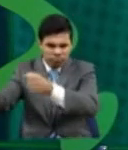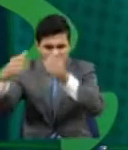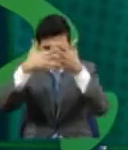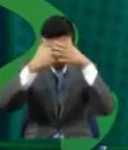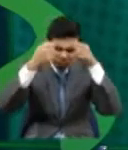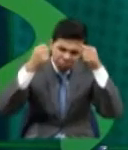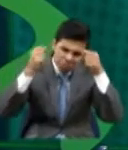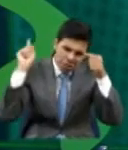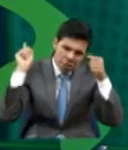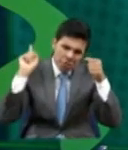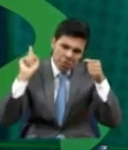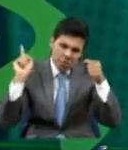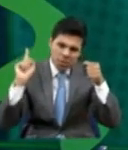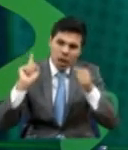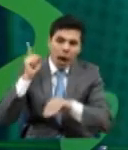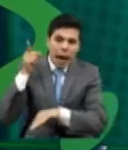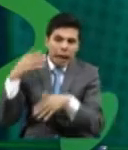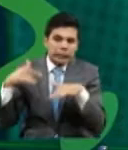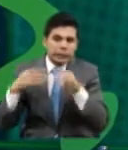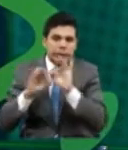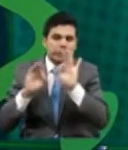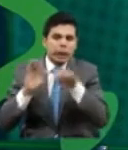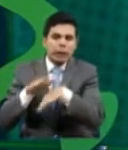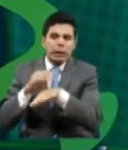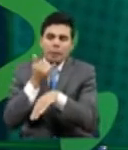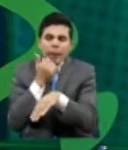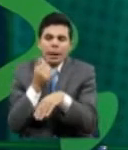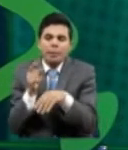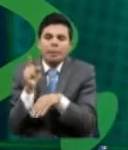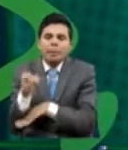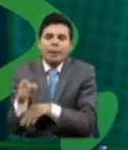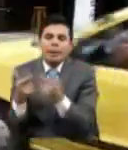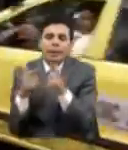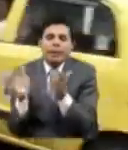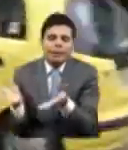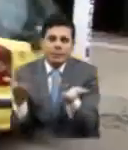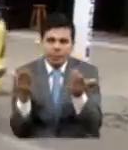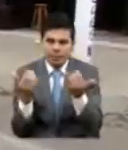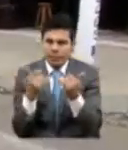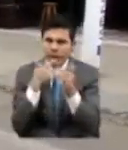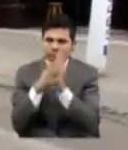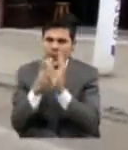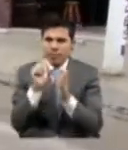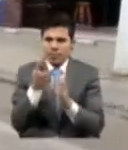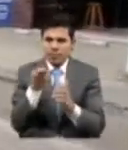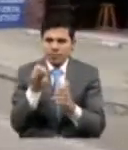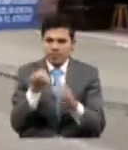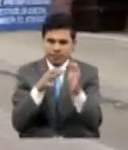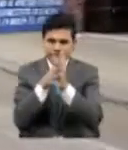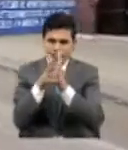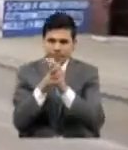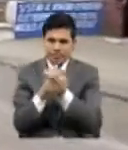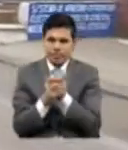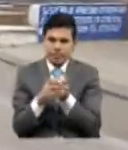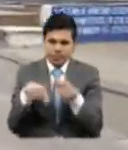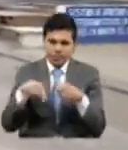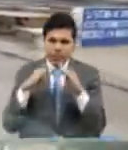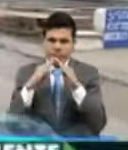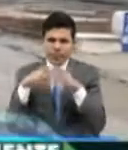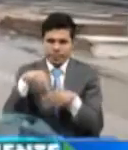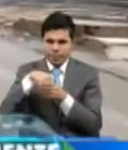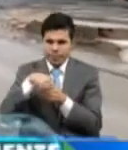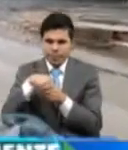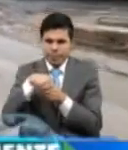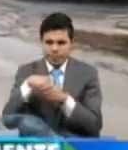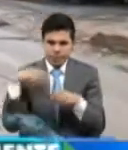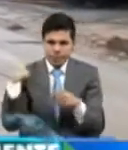su testimonio. Carmen Mejía tiene la noticia. Carmen, adelante. Hola, buenas tardes. Y justamente desde su vivienda, desde aquí donde